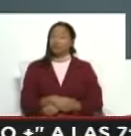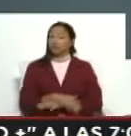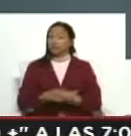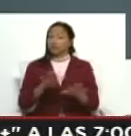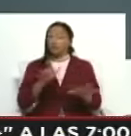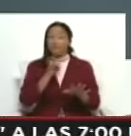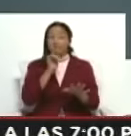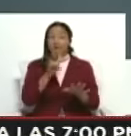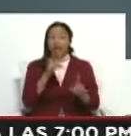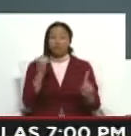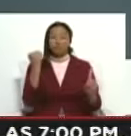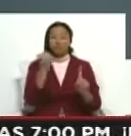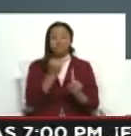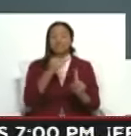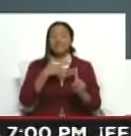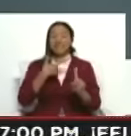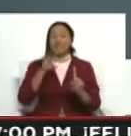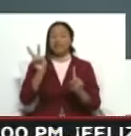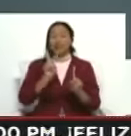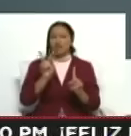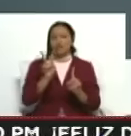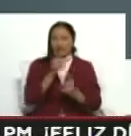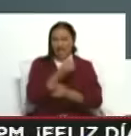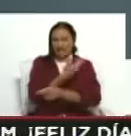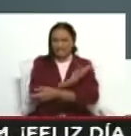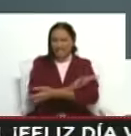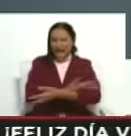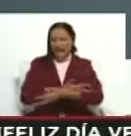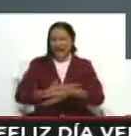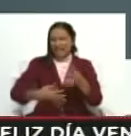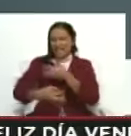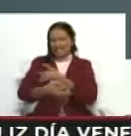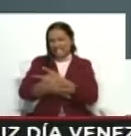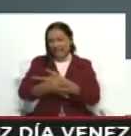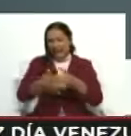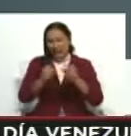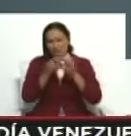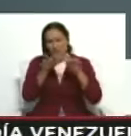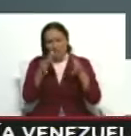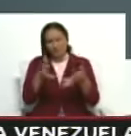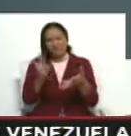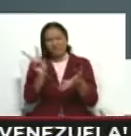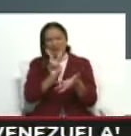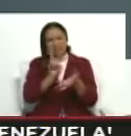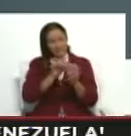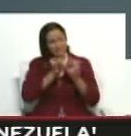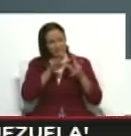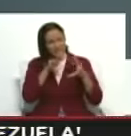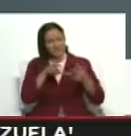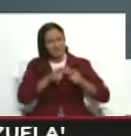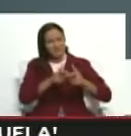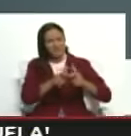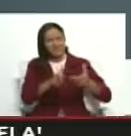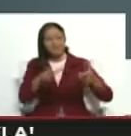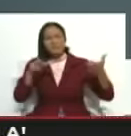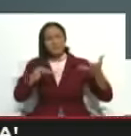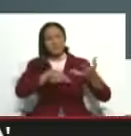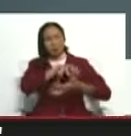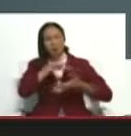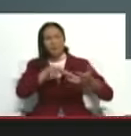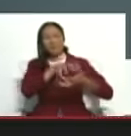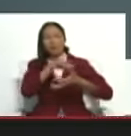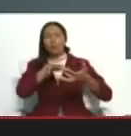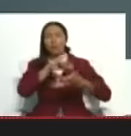terrorista, que iba a bañar de sangre el país, ya luego que fue derrotada, para ellos era vista de esa manera, con